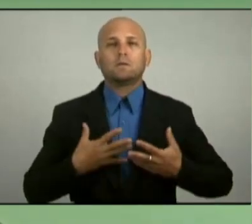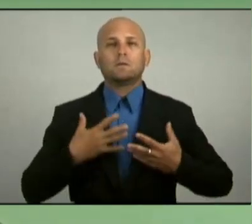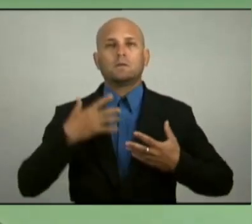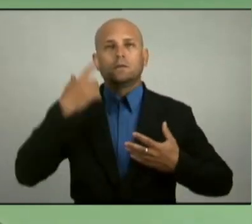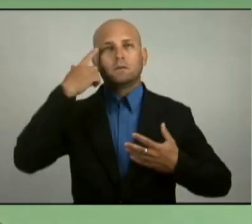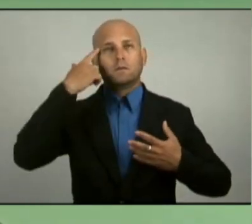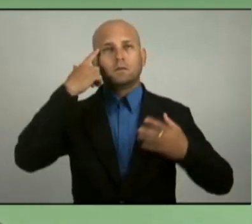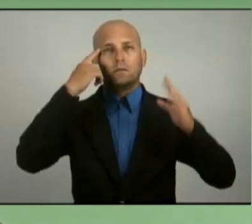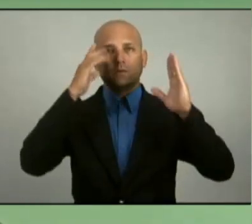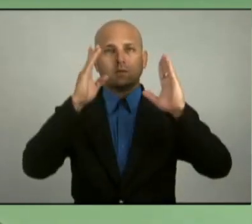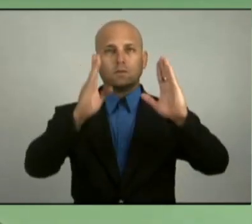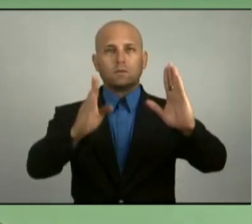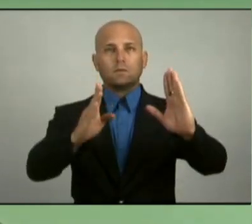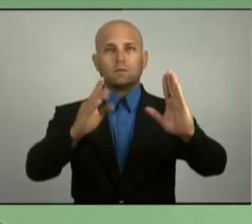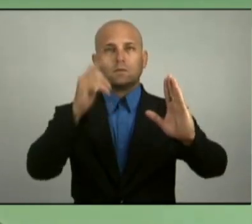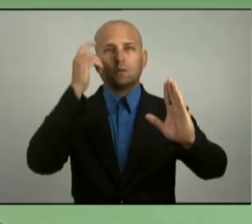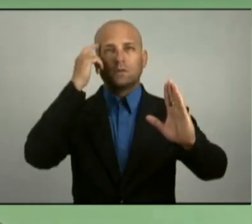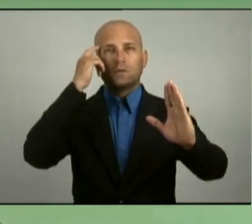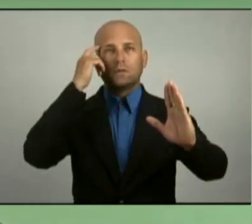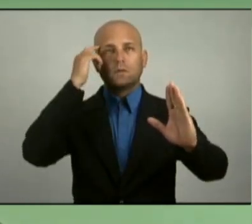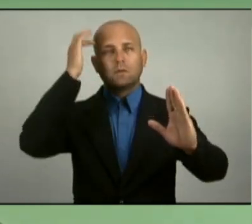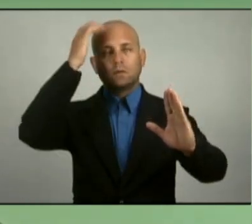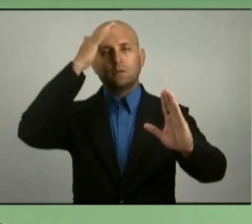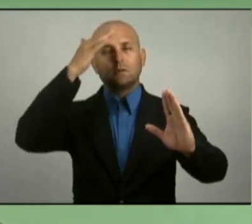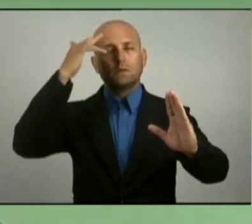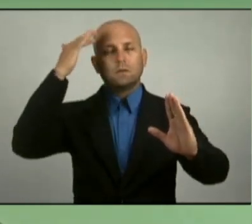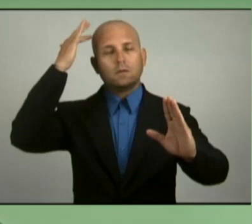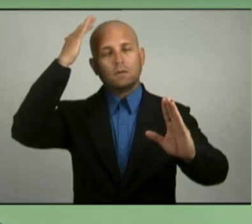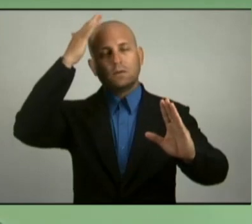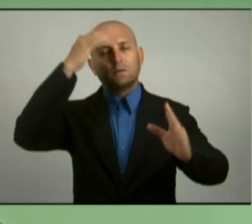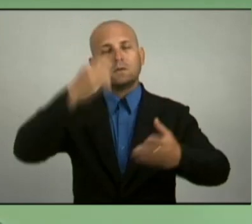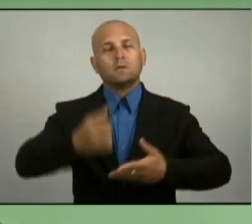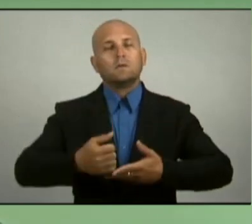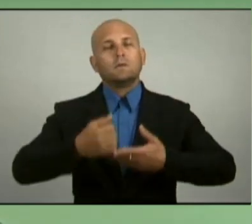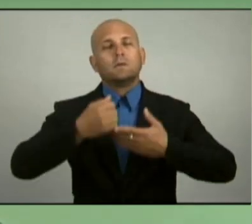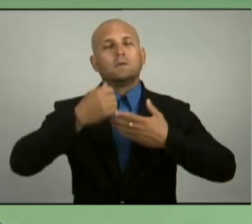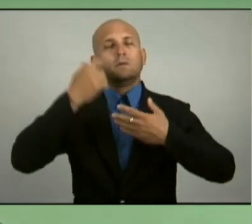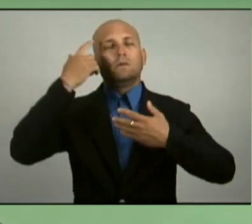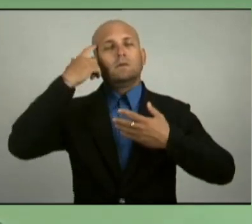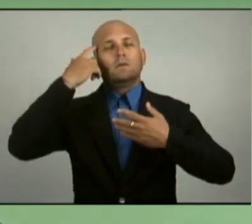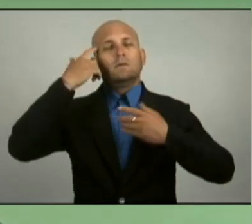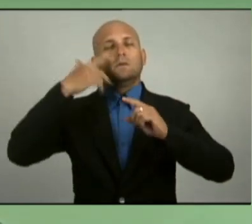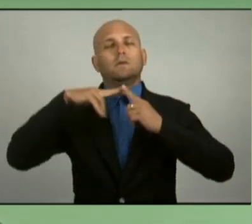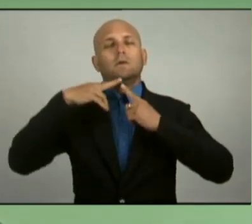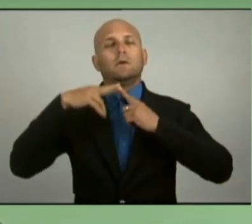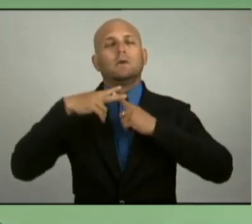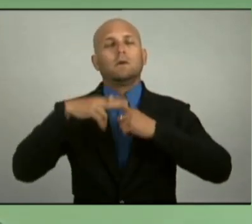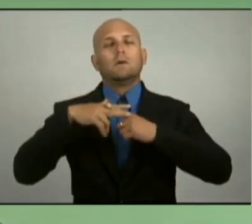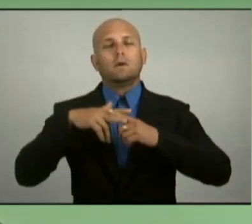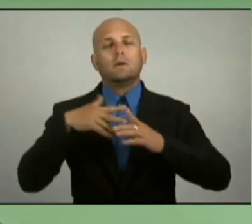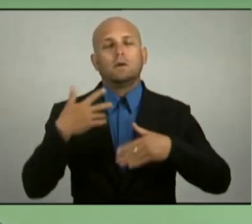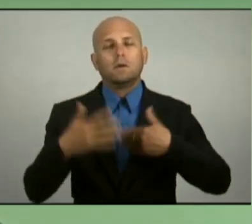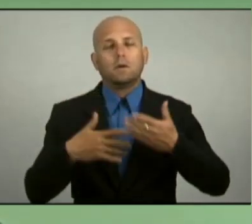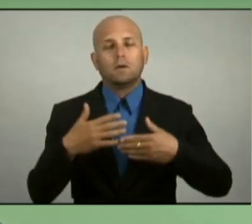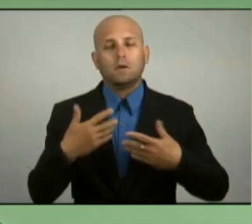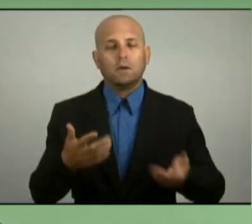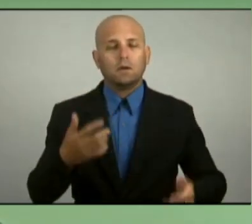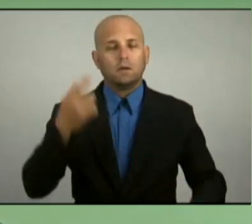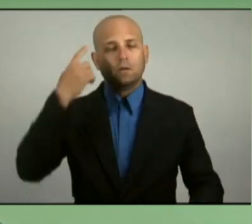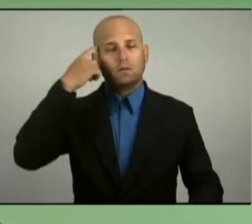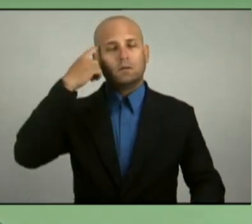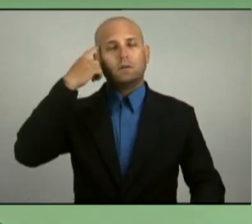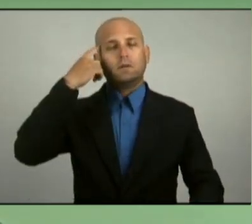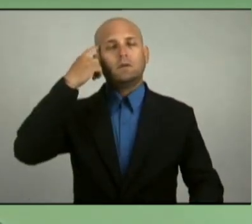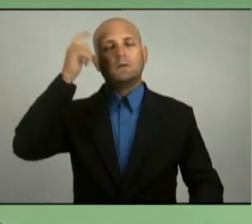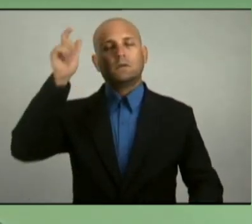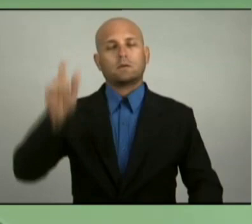que como si estuvieras viviendo una película No de un lugar agradable eh visualizar una una imagen de alguna persona que te